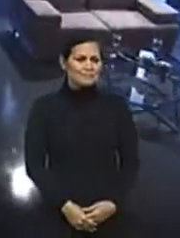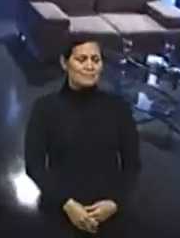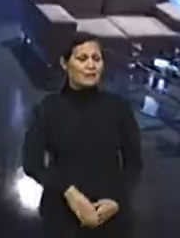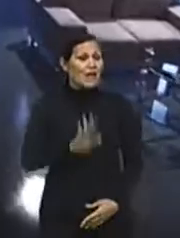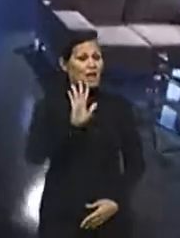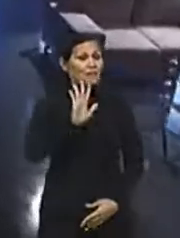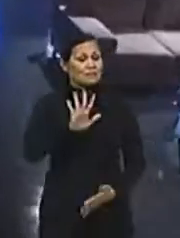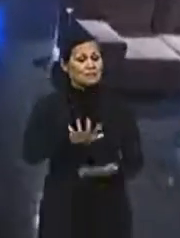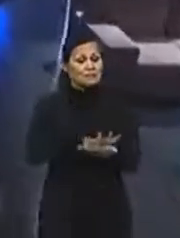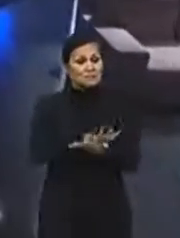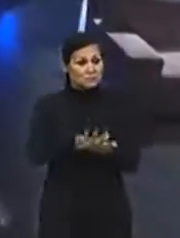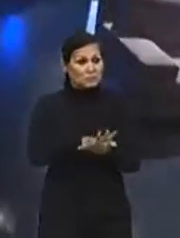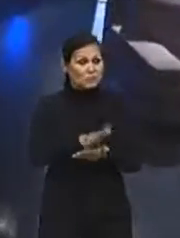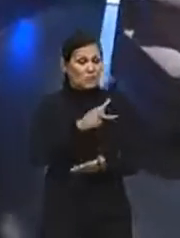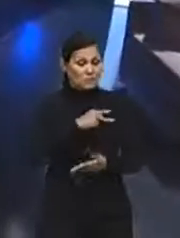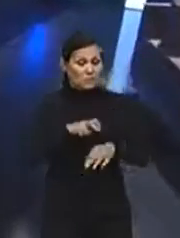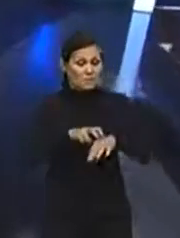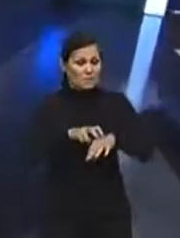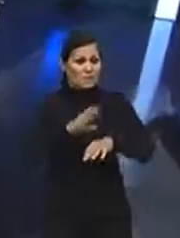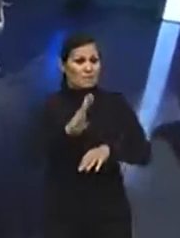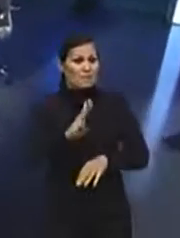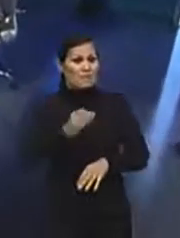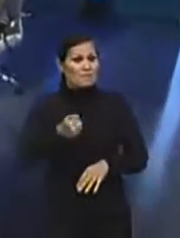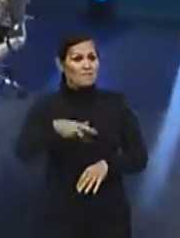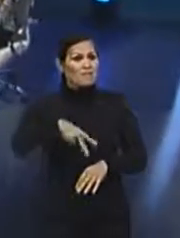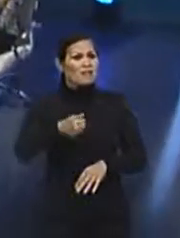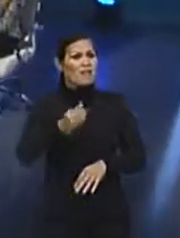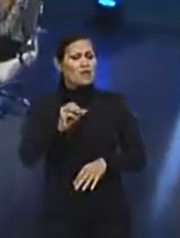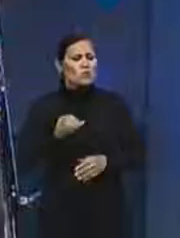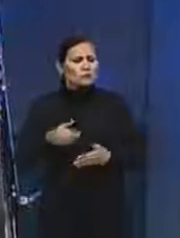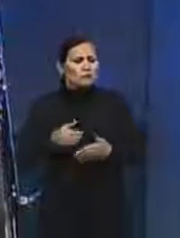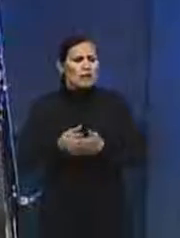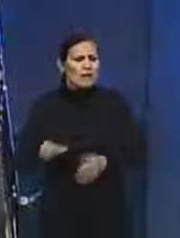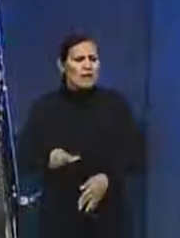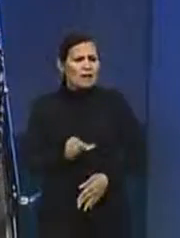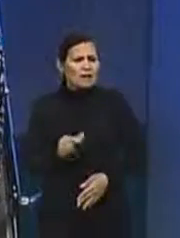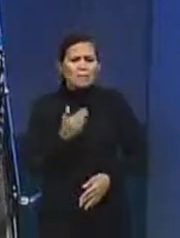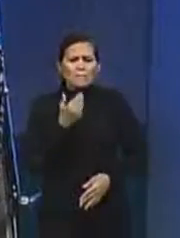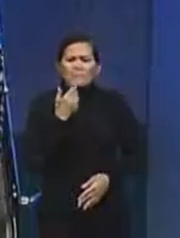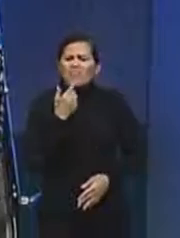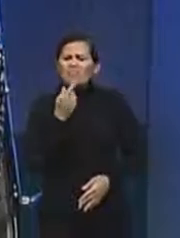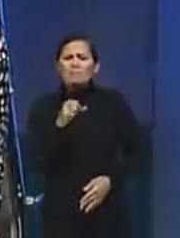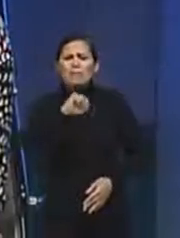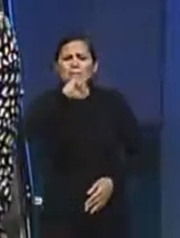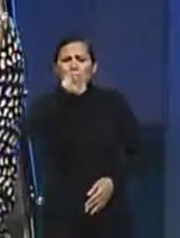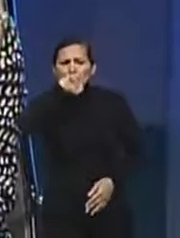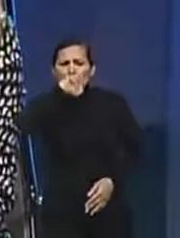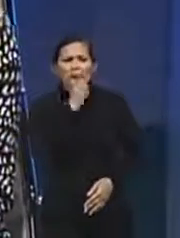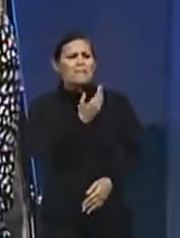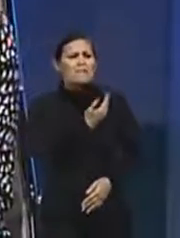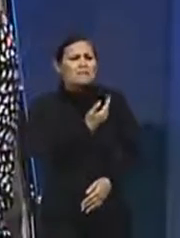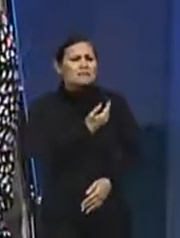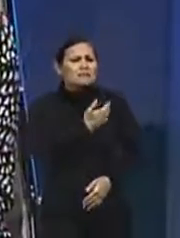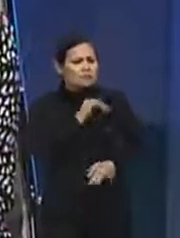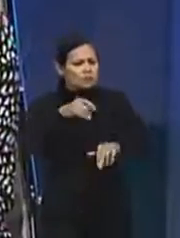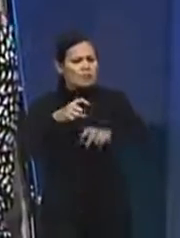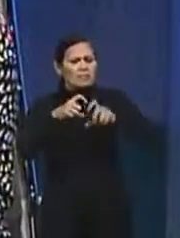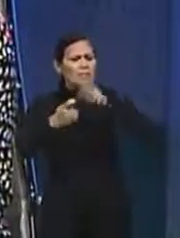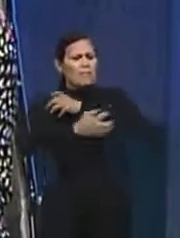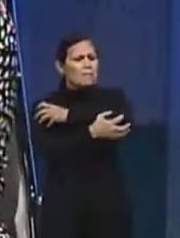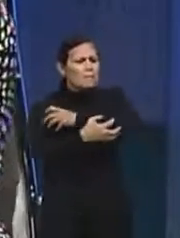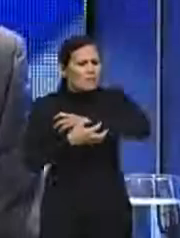Está la situación de la gente, de los pobladores, de los bañados, pero ¿qué dice el Papa Francisco sobre las causas de la pobreza? Esto que de alguna manera ya estaban esbozando